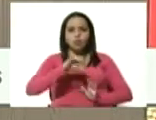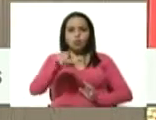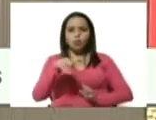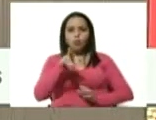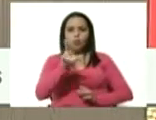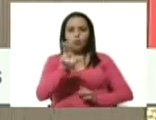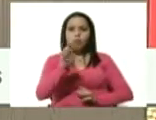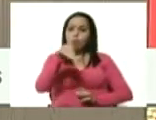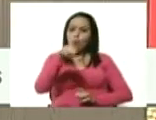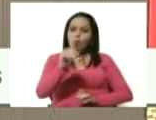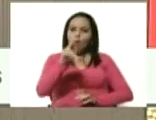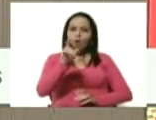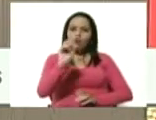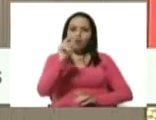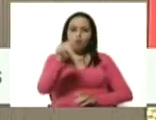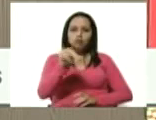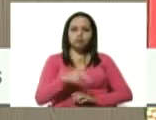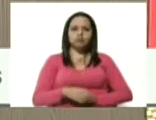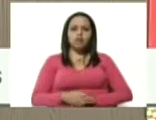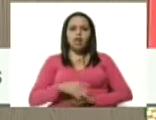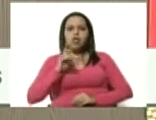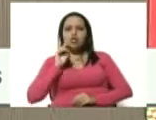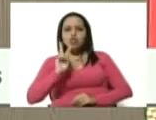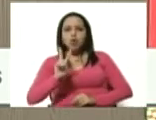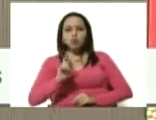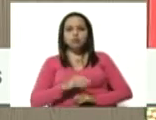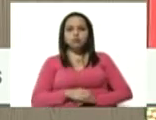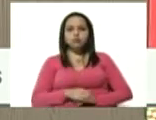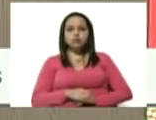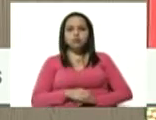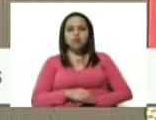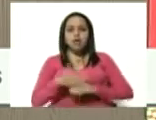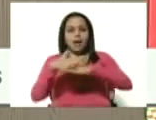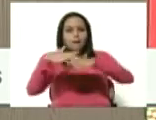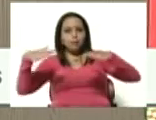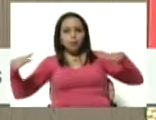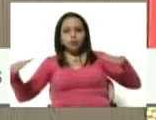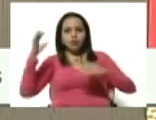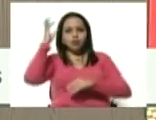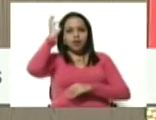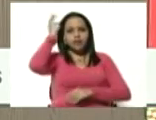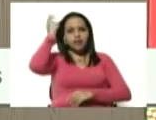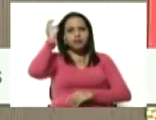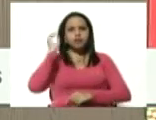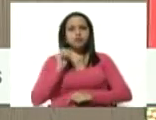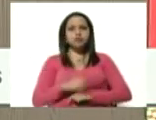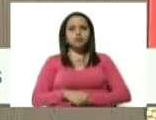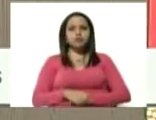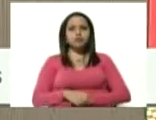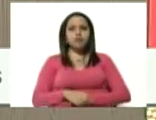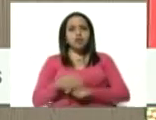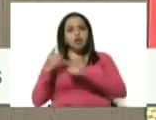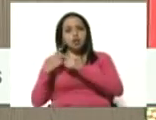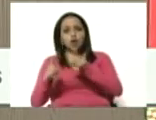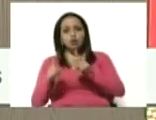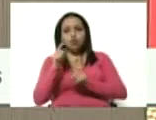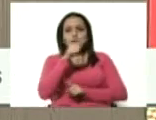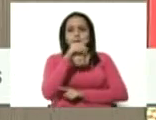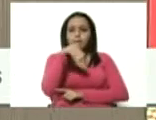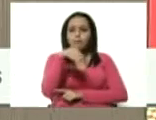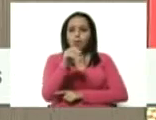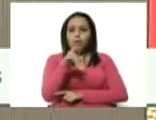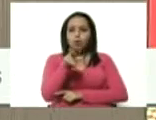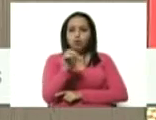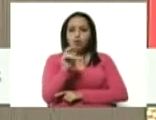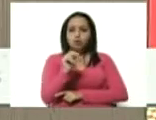Morón, 2 casos en Puerto Cabello, y el caso anterior de Morón responde